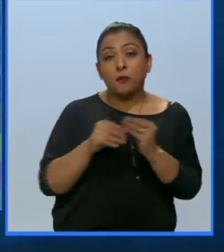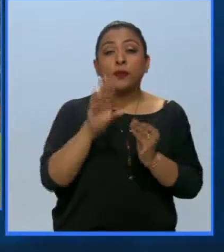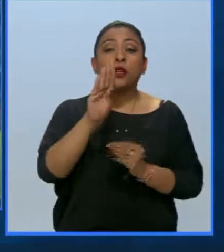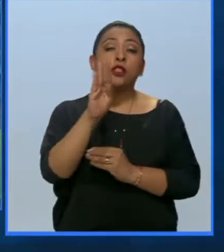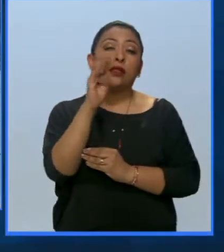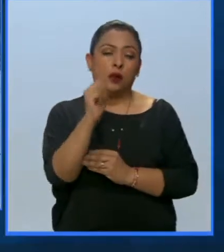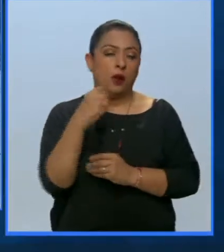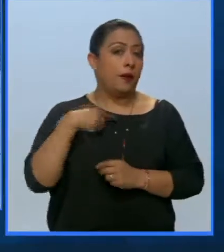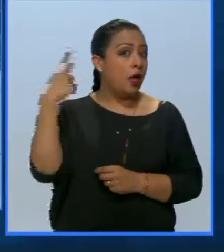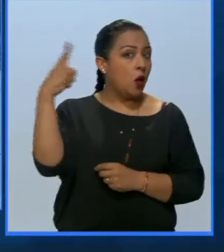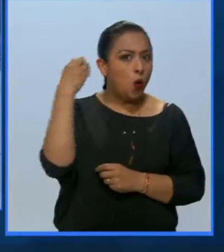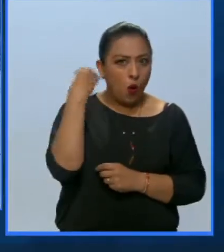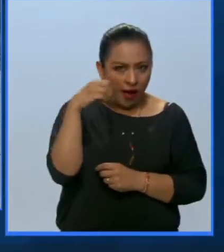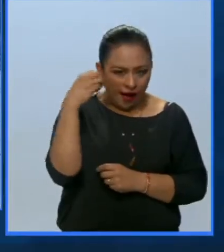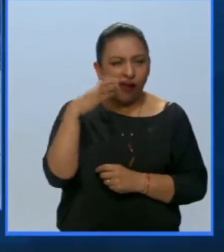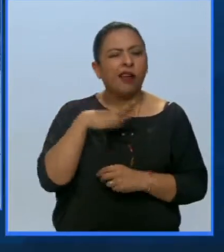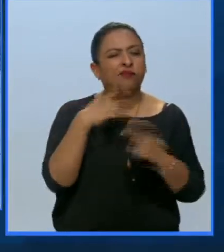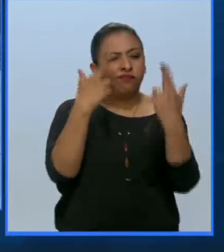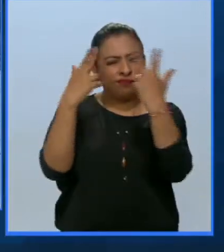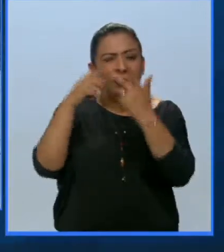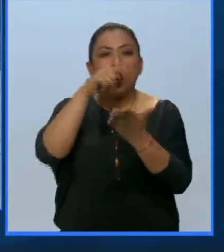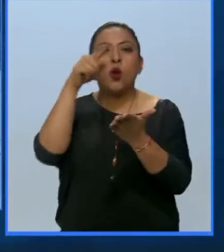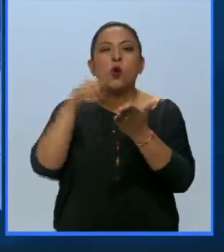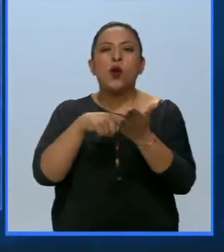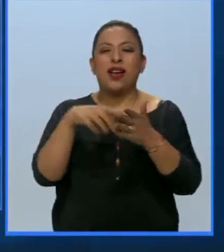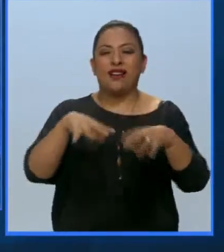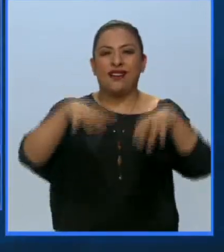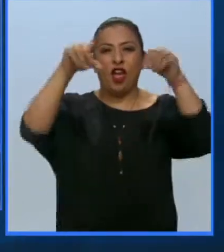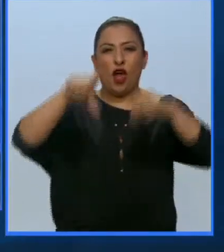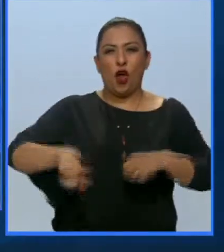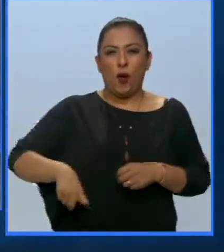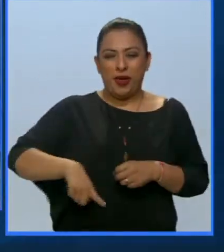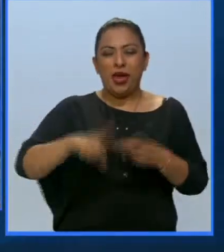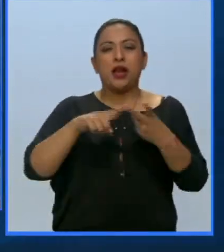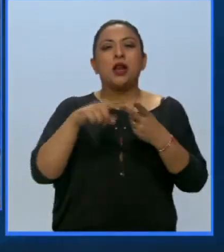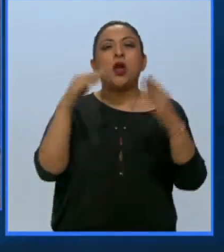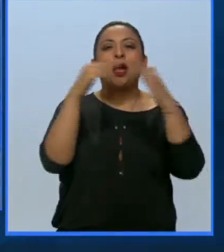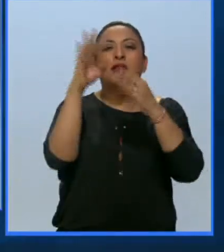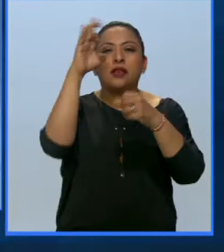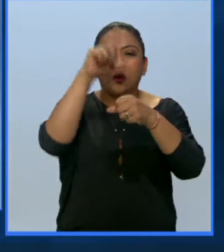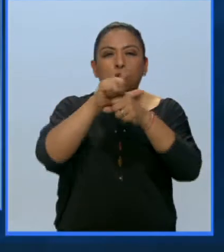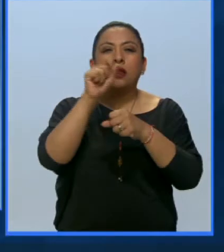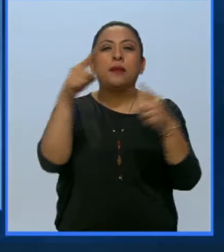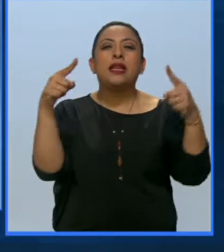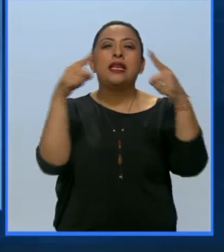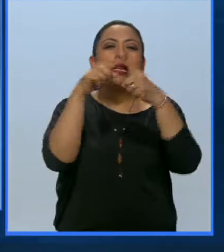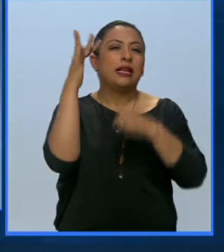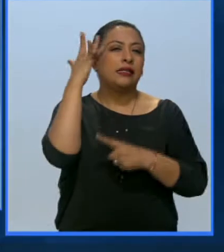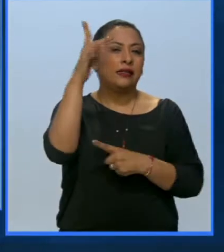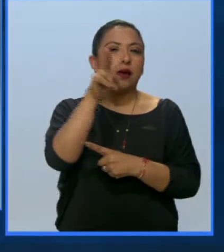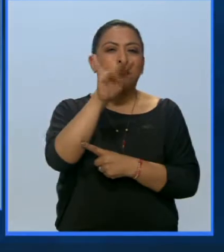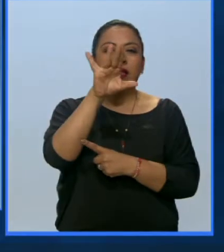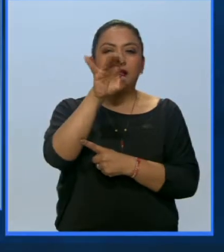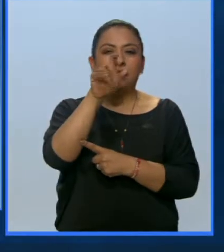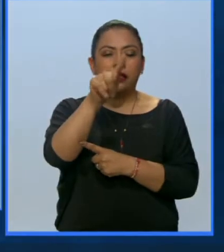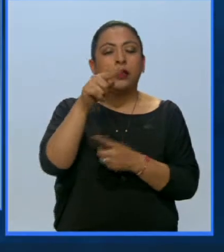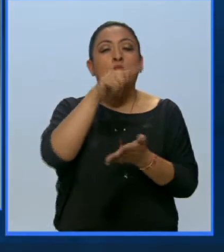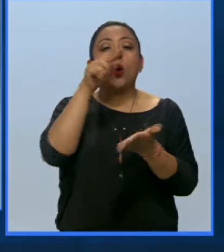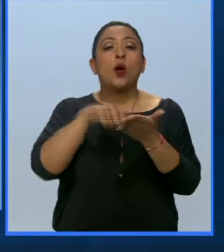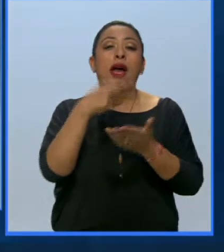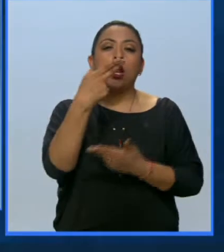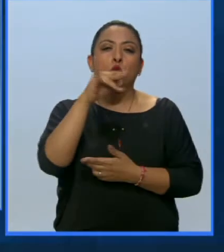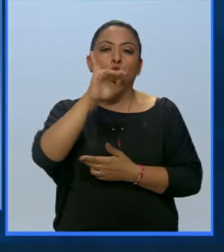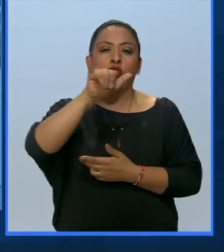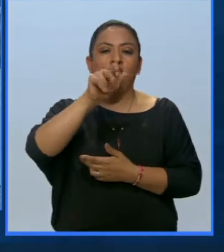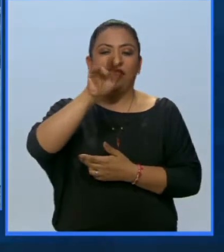De Oaxaca destacan daños en el Palacio Municipal, Casa de Cultura y la iglesia de San Vicente Ferrer de Juchitán y